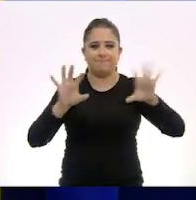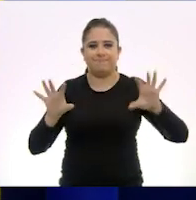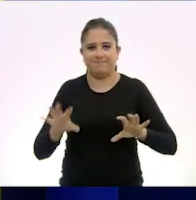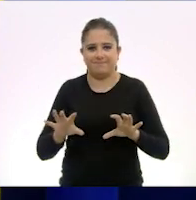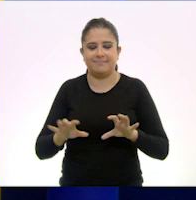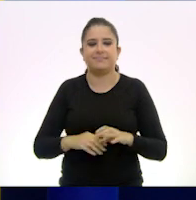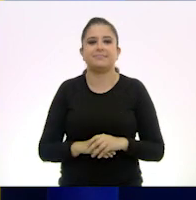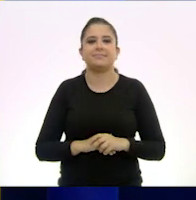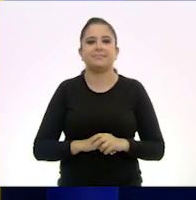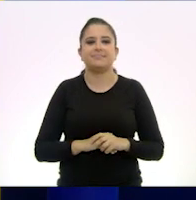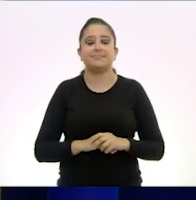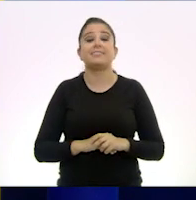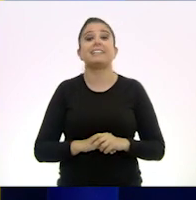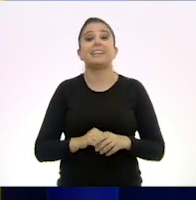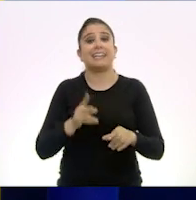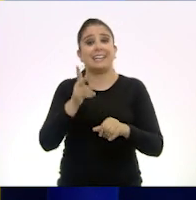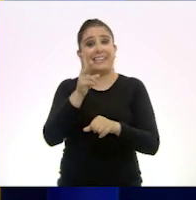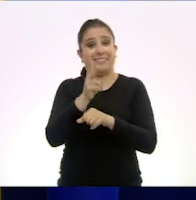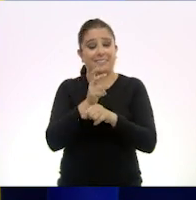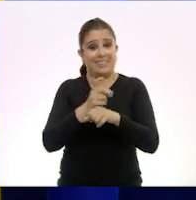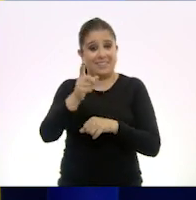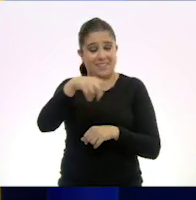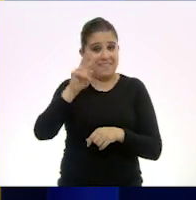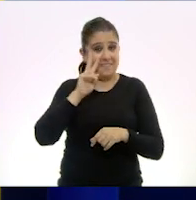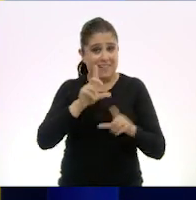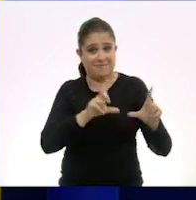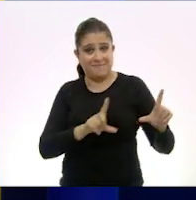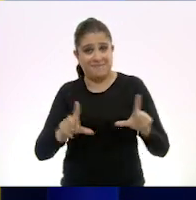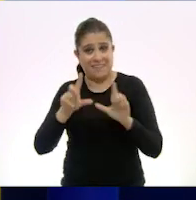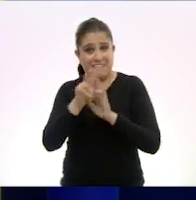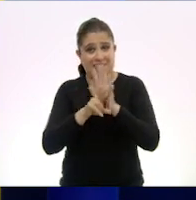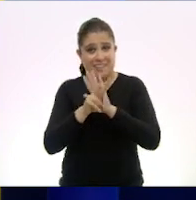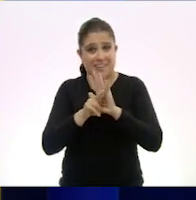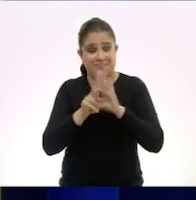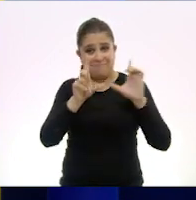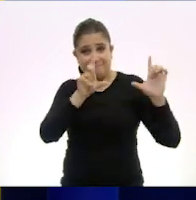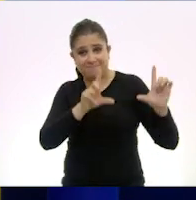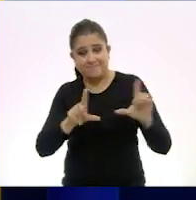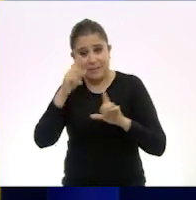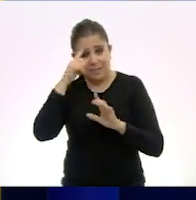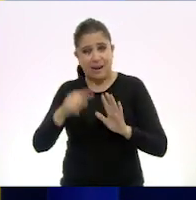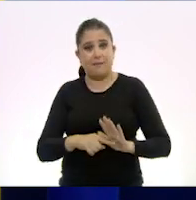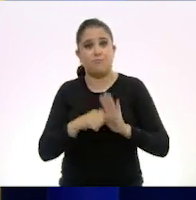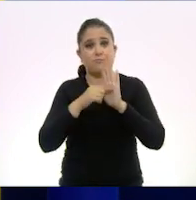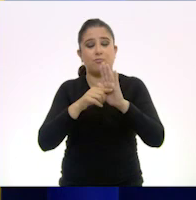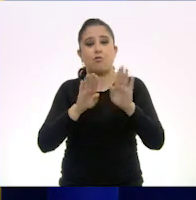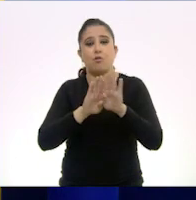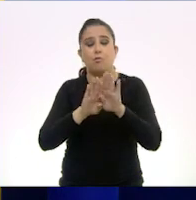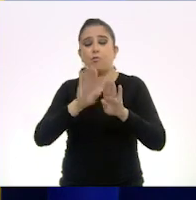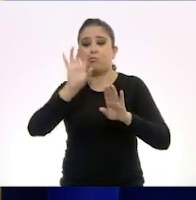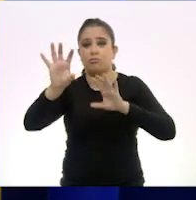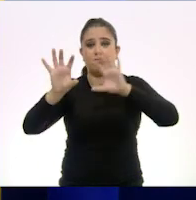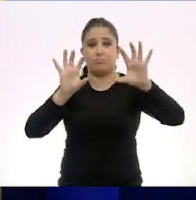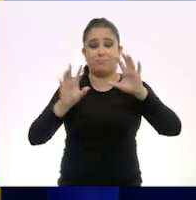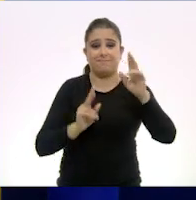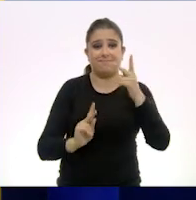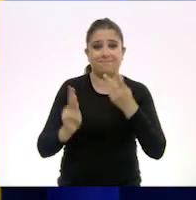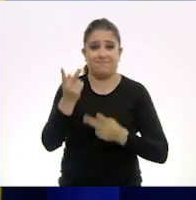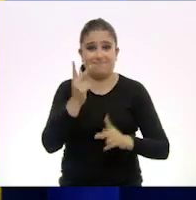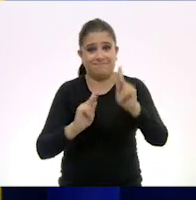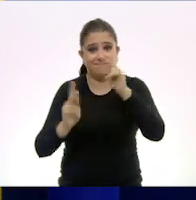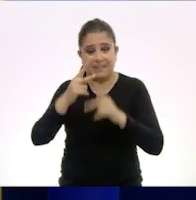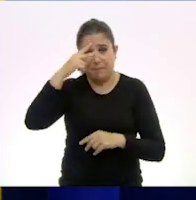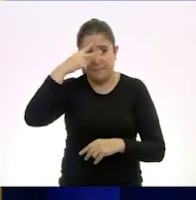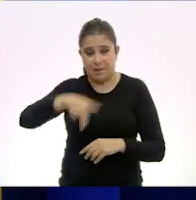en el que viven. Te invito a ver el siguiente video para mostrarle la distribución de los tipos de vegetación en